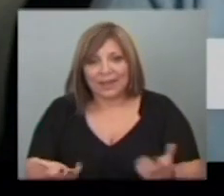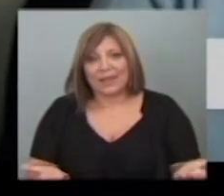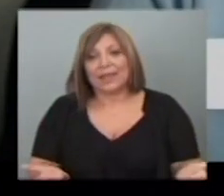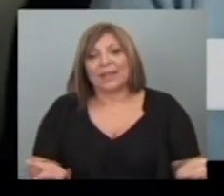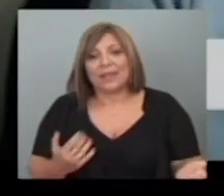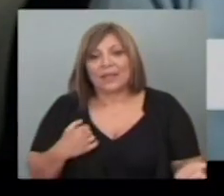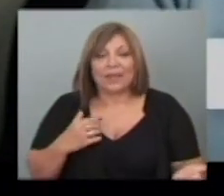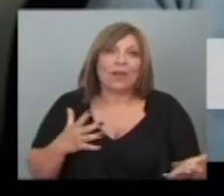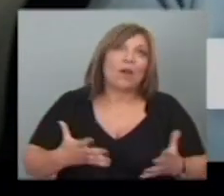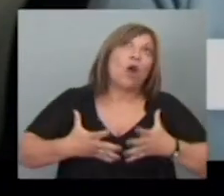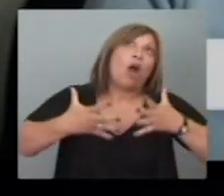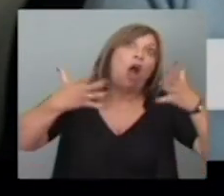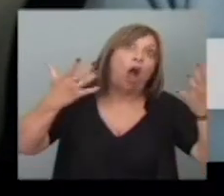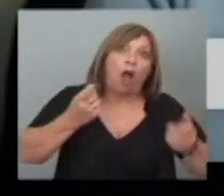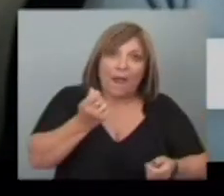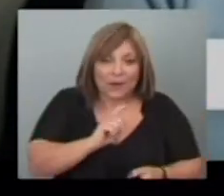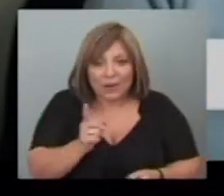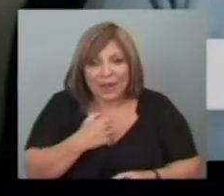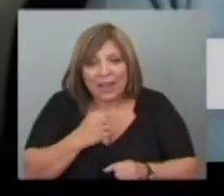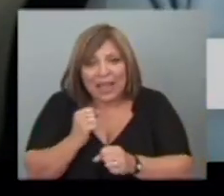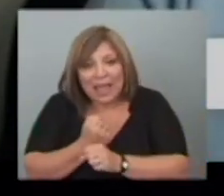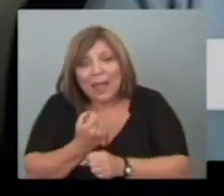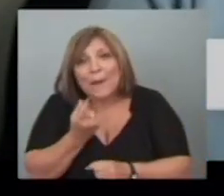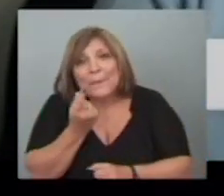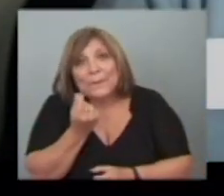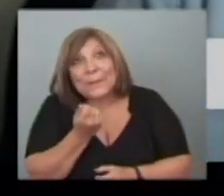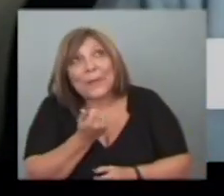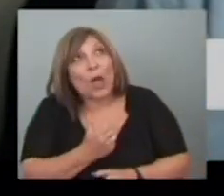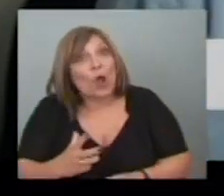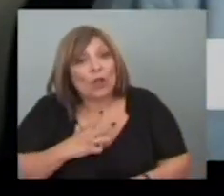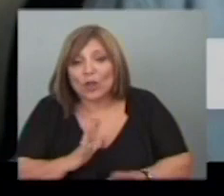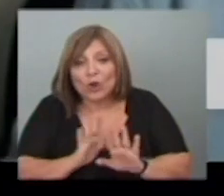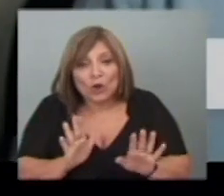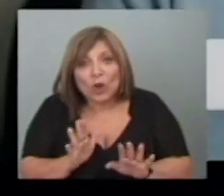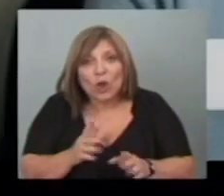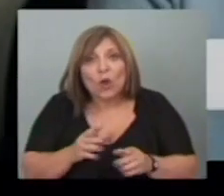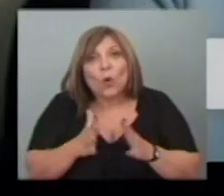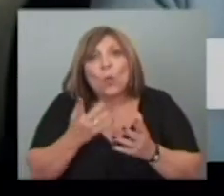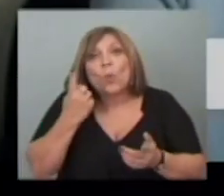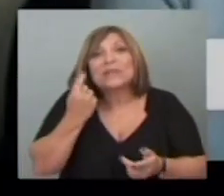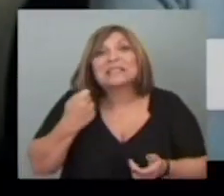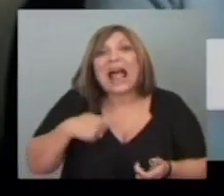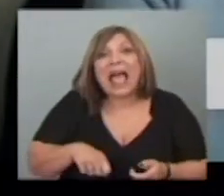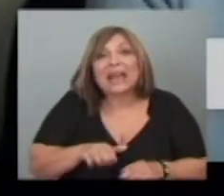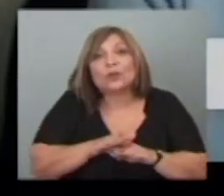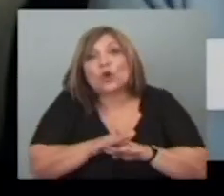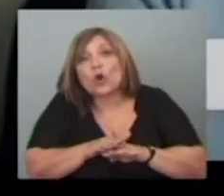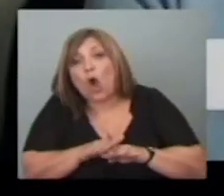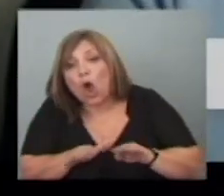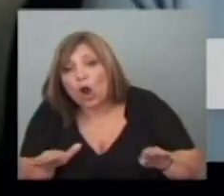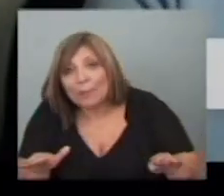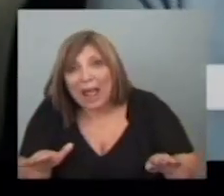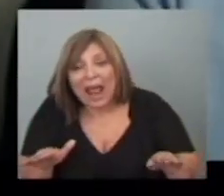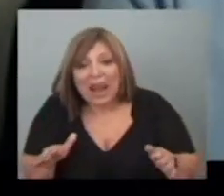que ganamos estamos ganando la plata, no. Estamos sacando un salario normal.